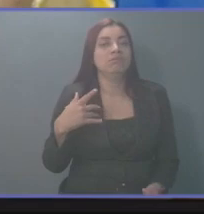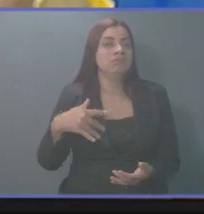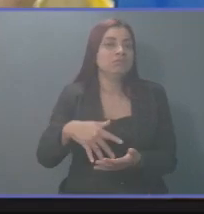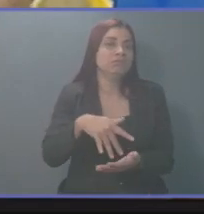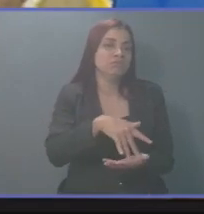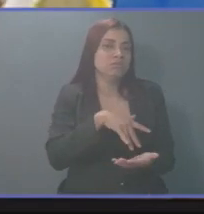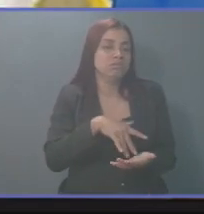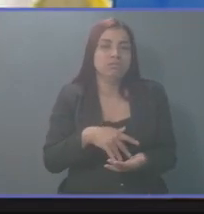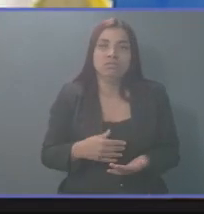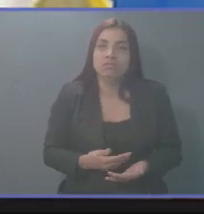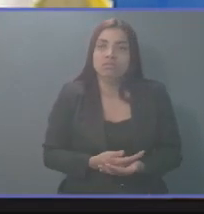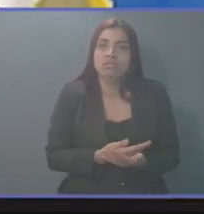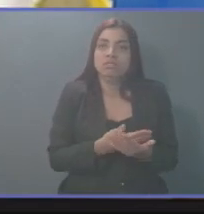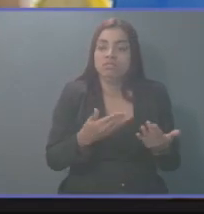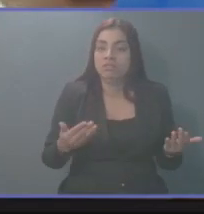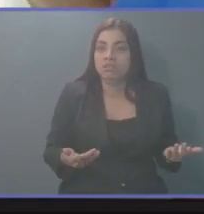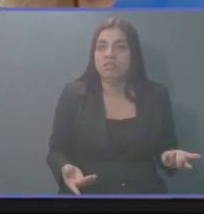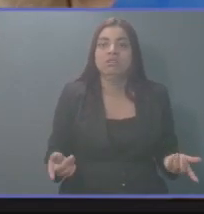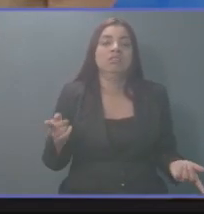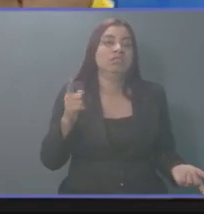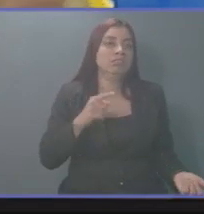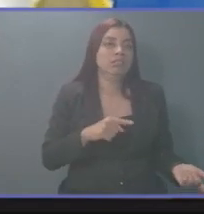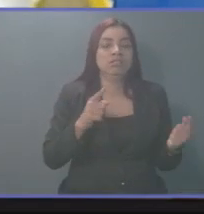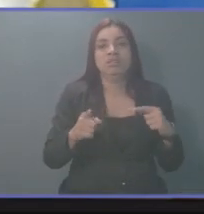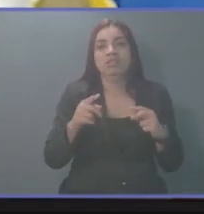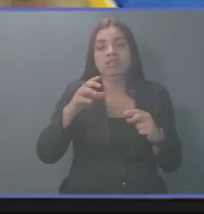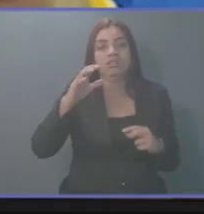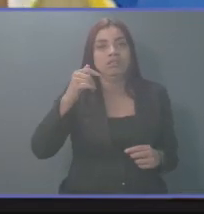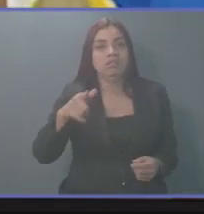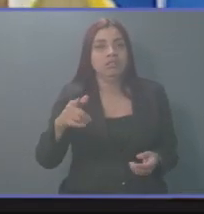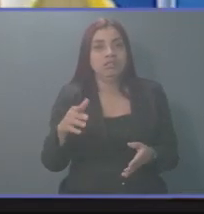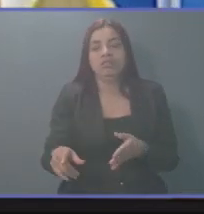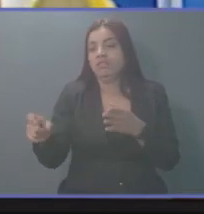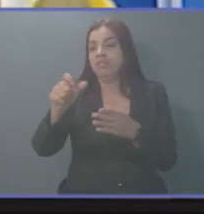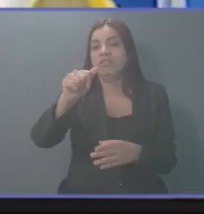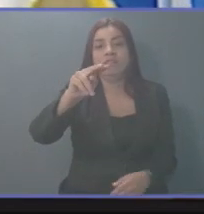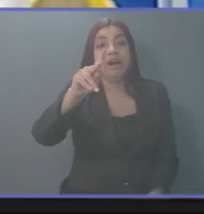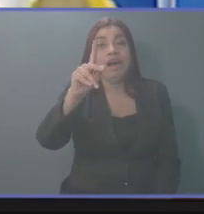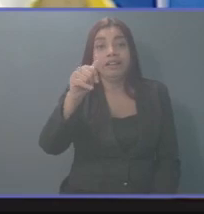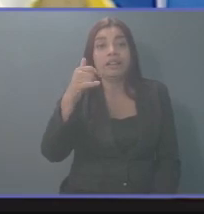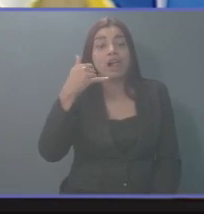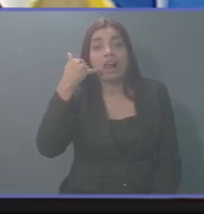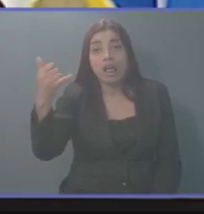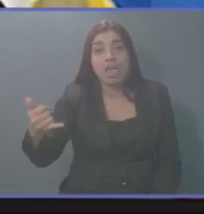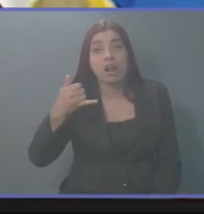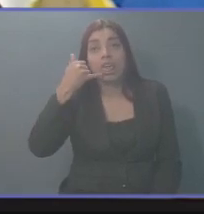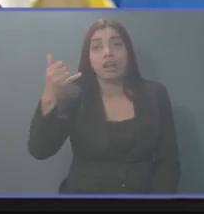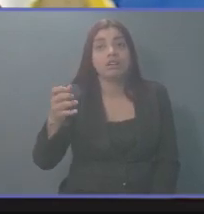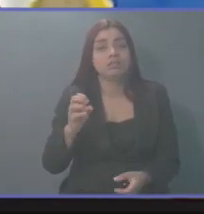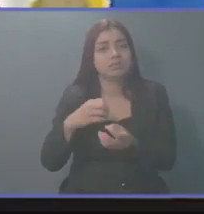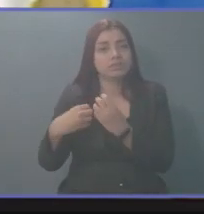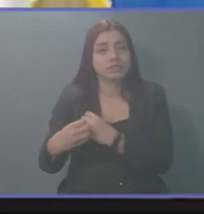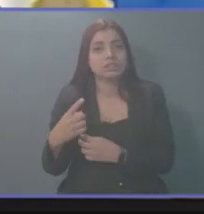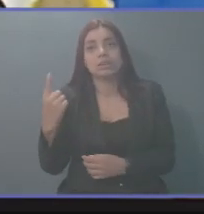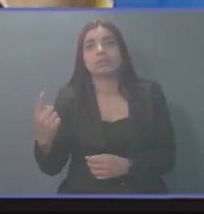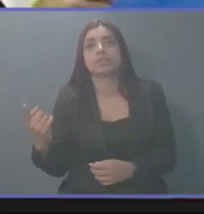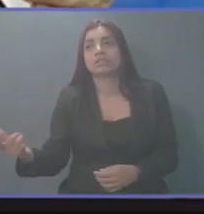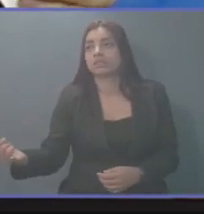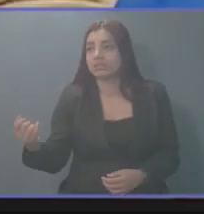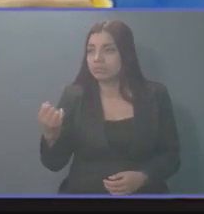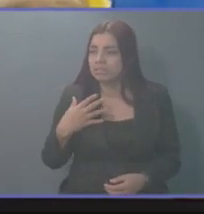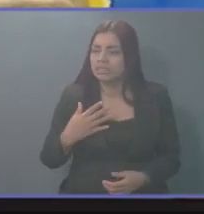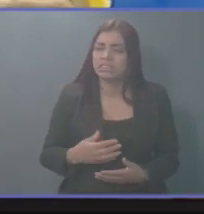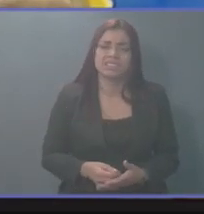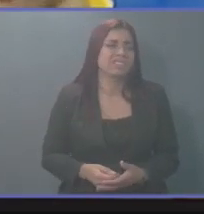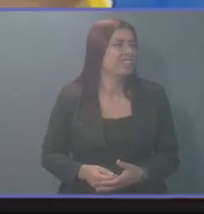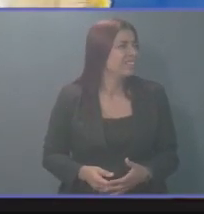pobladores que se ha como desconectado el call center de Landa. Y nos pidieron, en nombre de